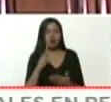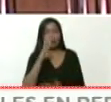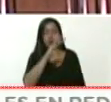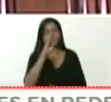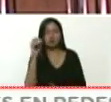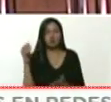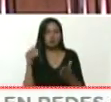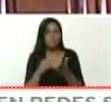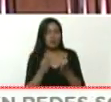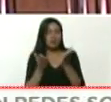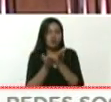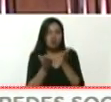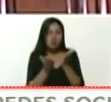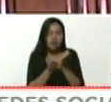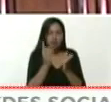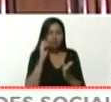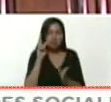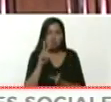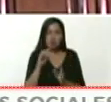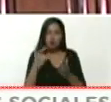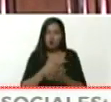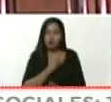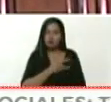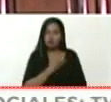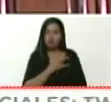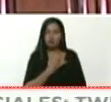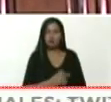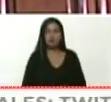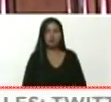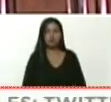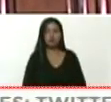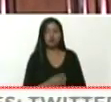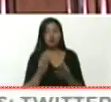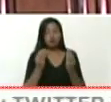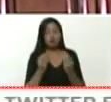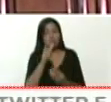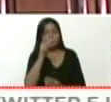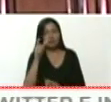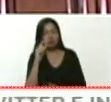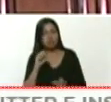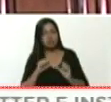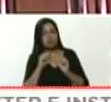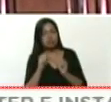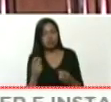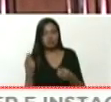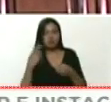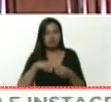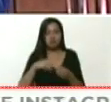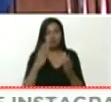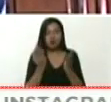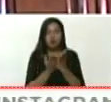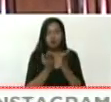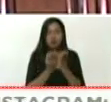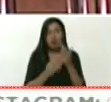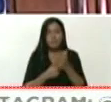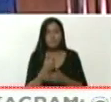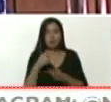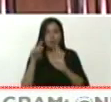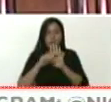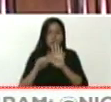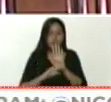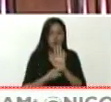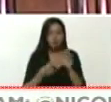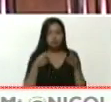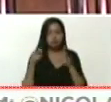en las universidades. Ah, bueno, pero lo que pasa es que muchos de esos estudiantes siguen ingresando a estudiar nobles carreras